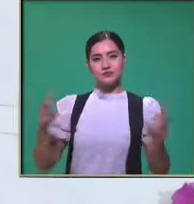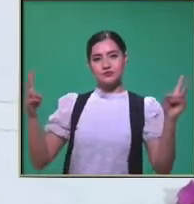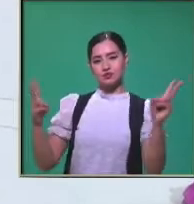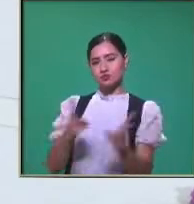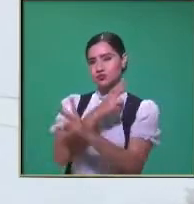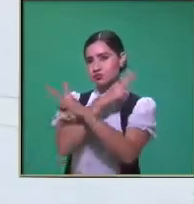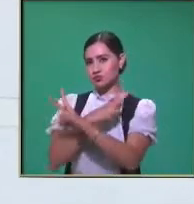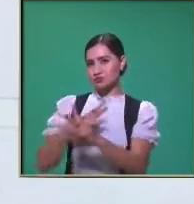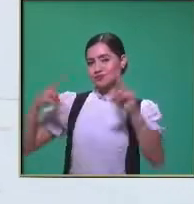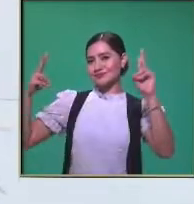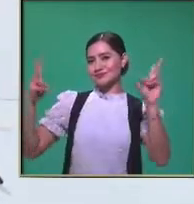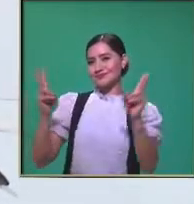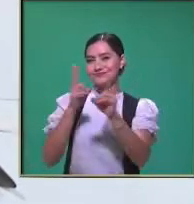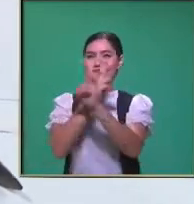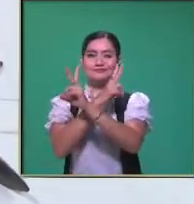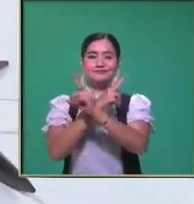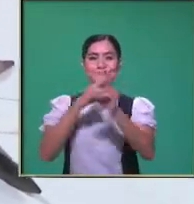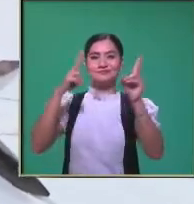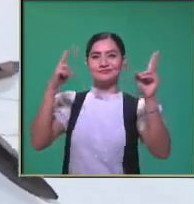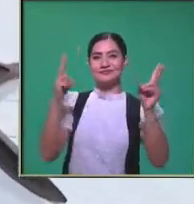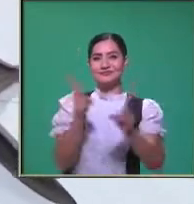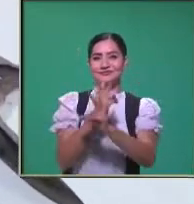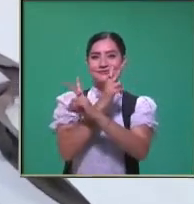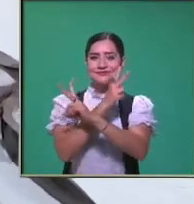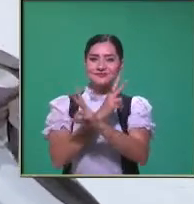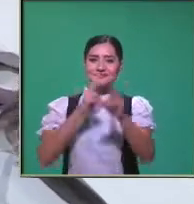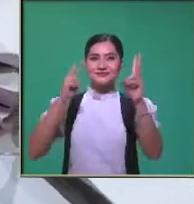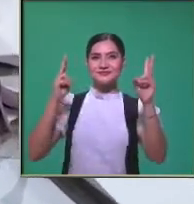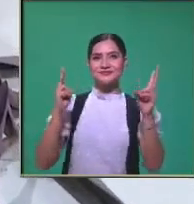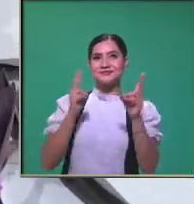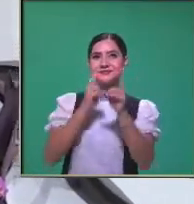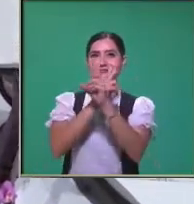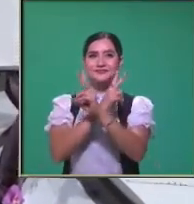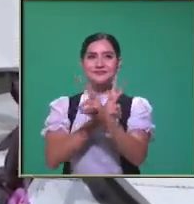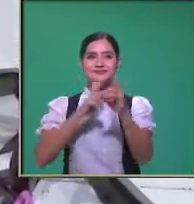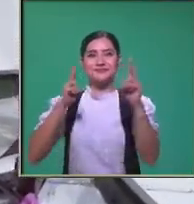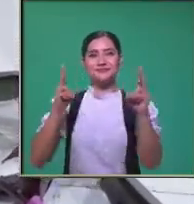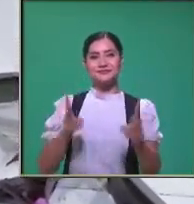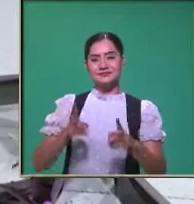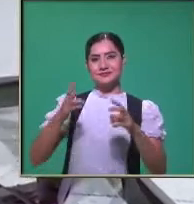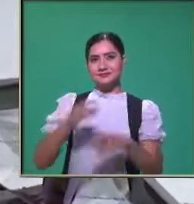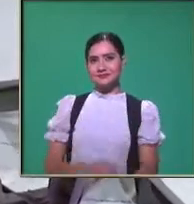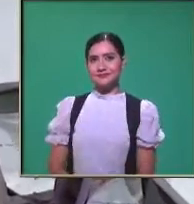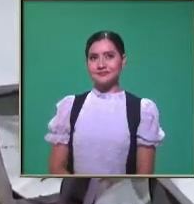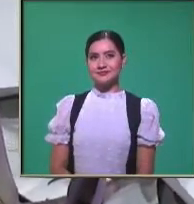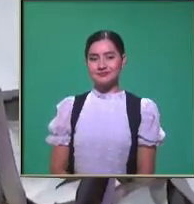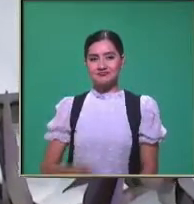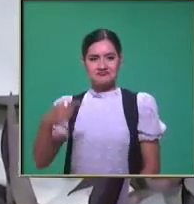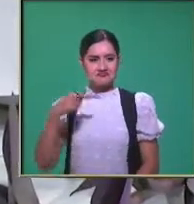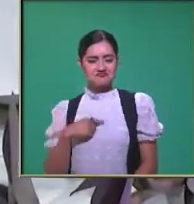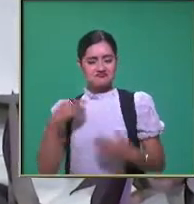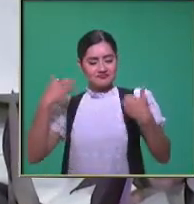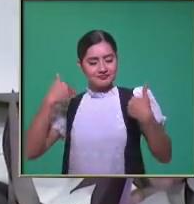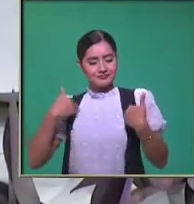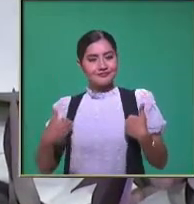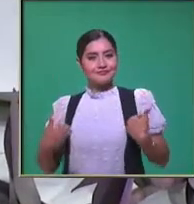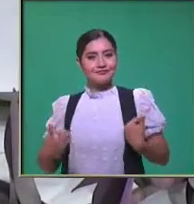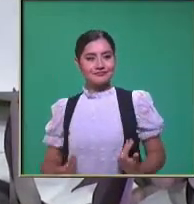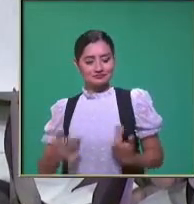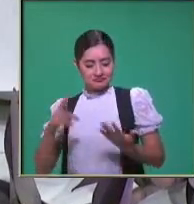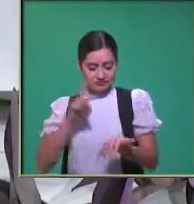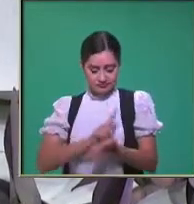así, así. Y cuando quiero entrar yo le toco así, así. Me limpio